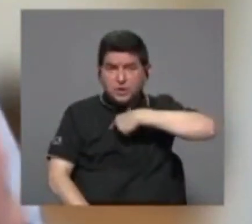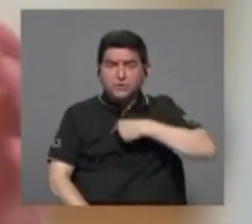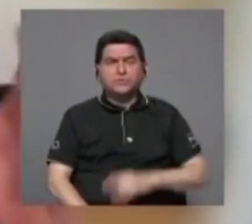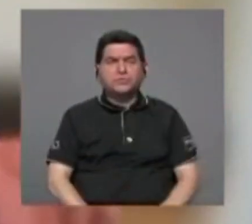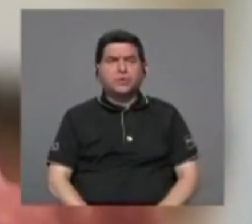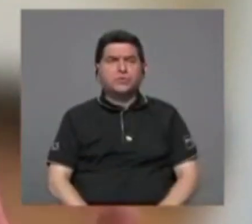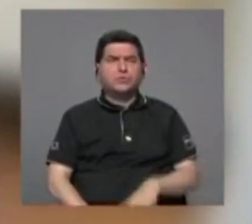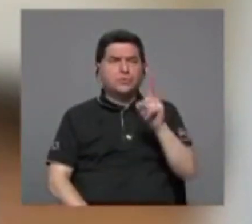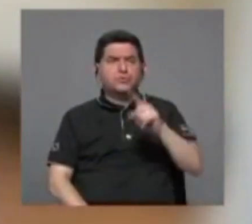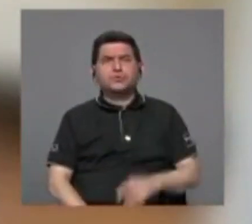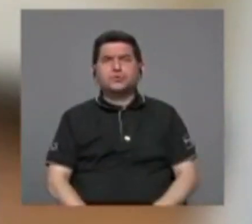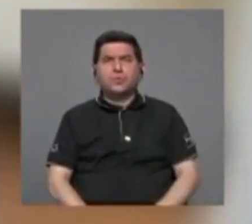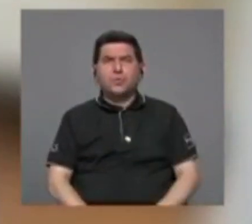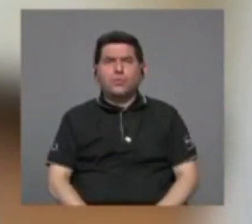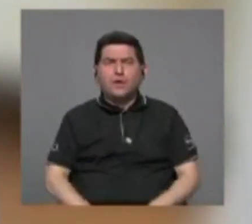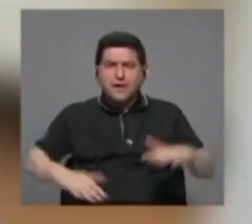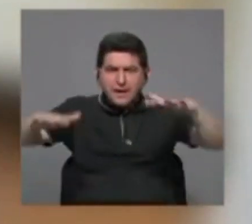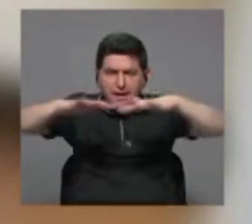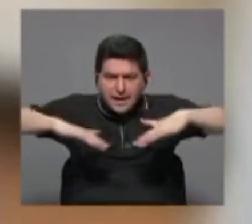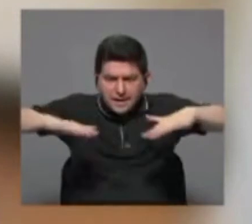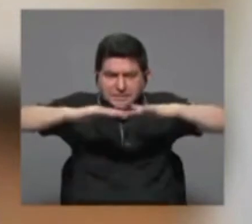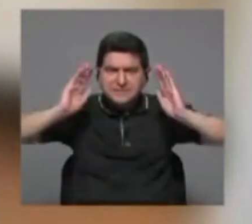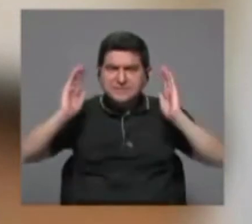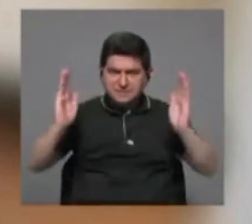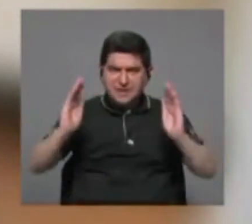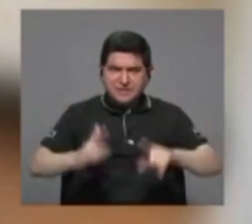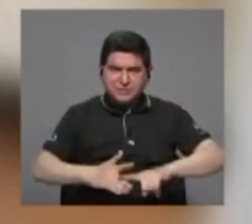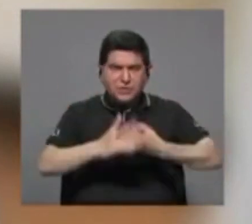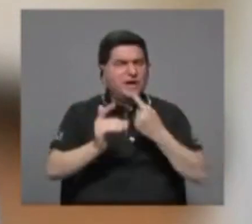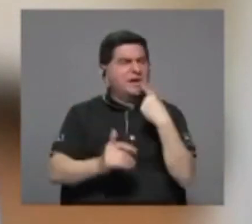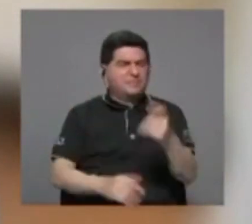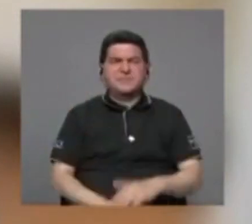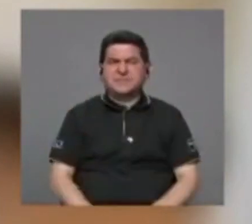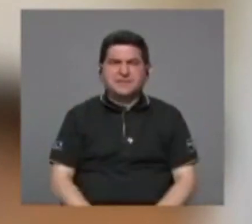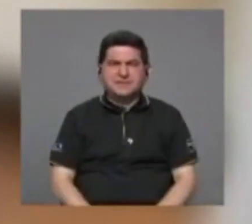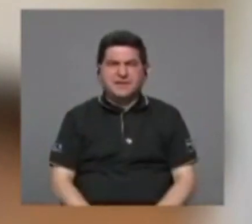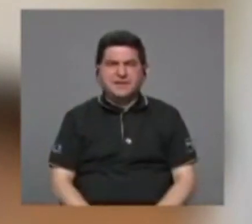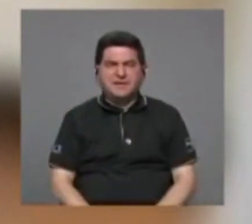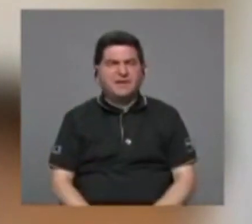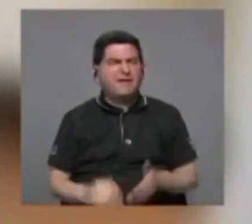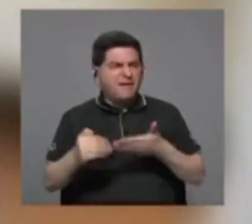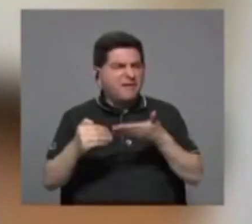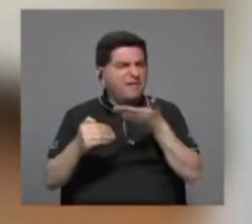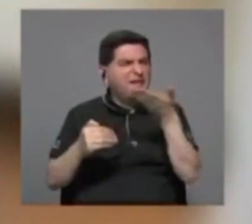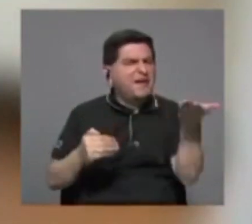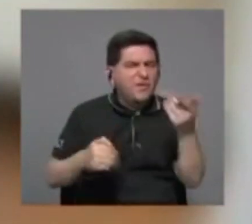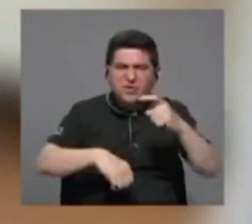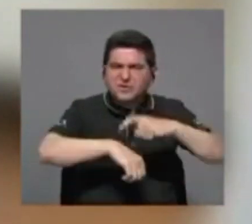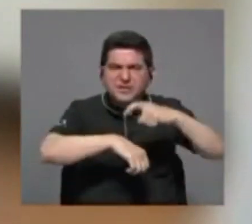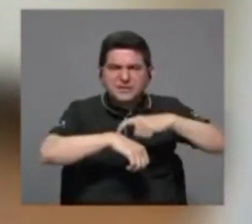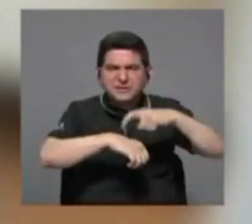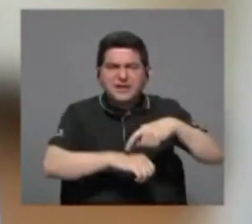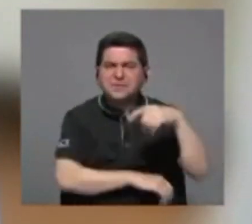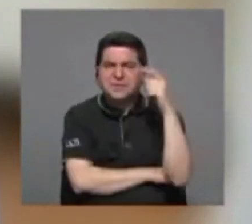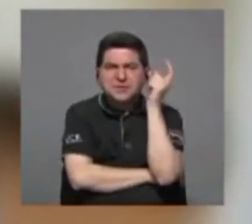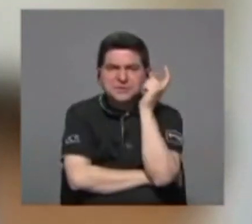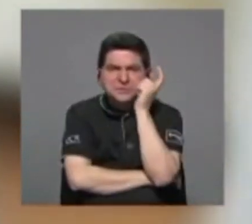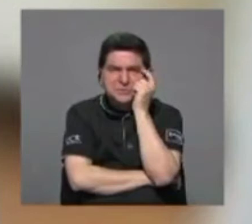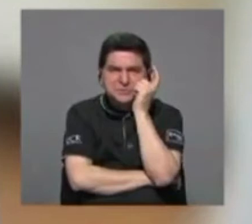un enorme paraguas para poder empezar a decir, bueno, ¿y qué elementos a la hora de